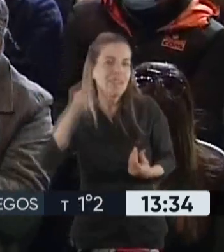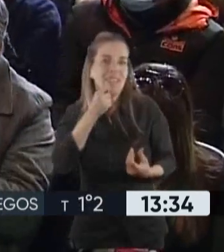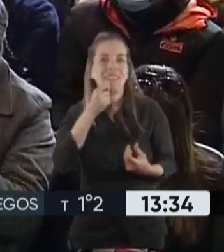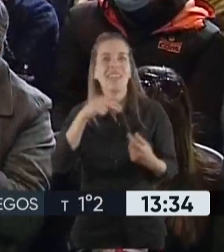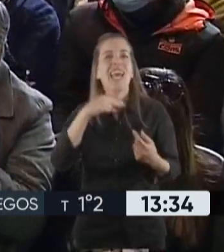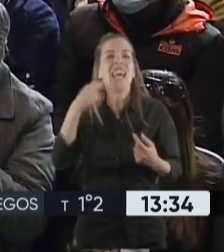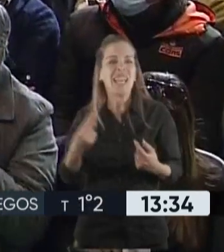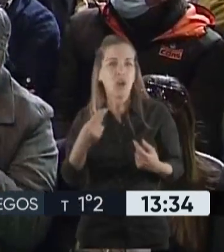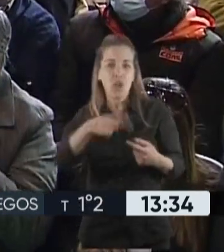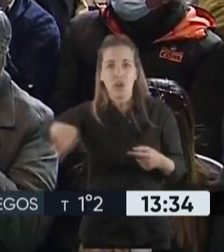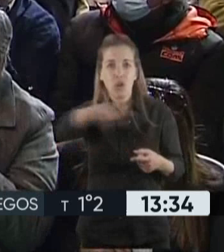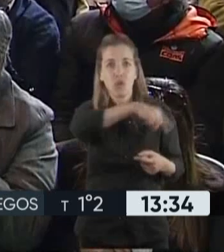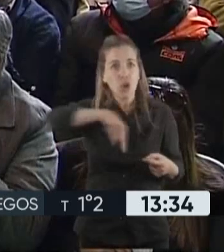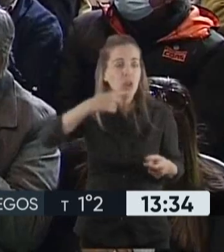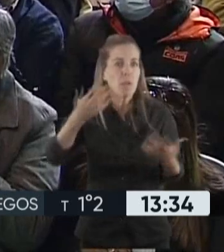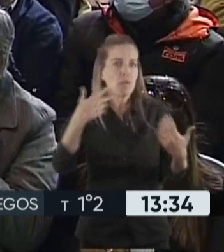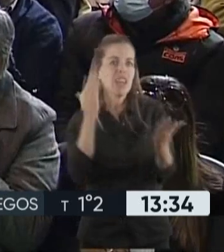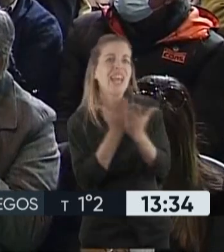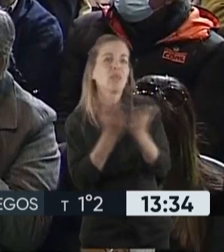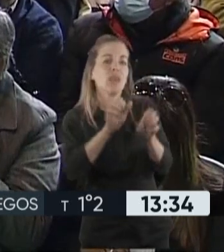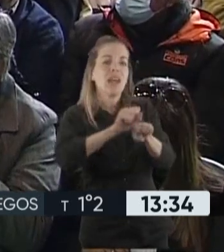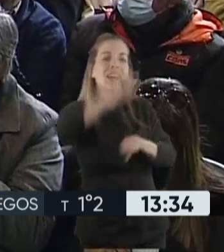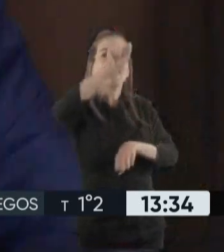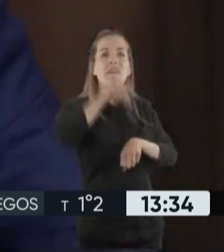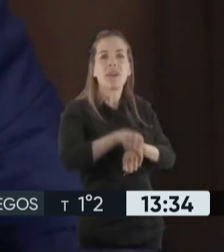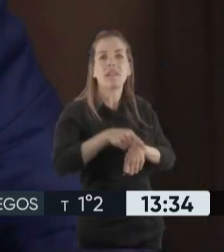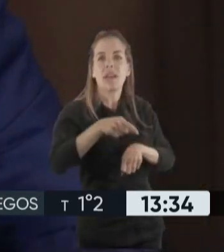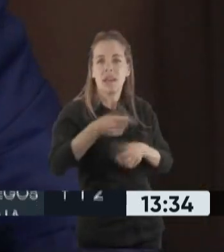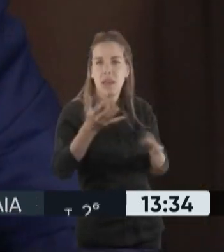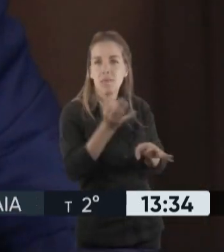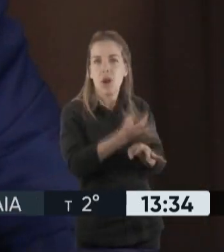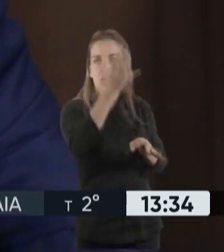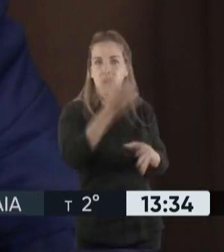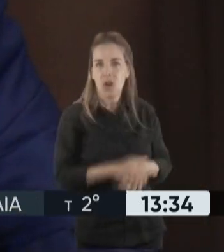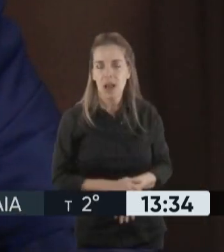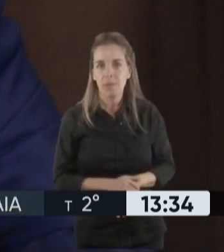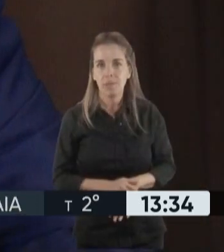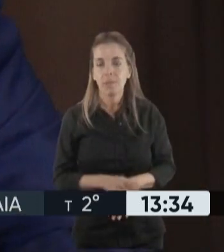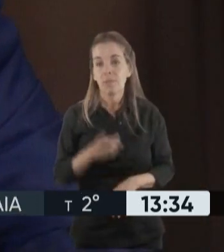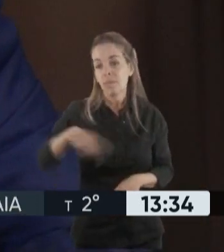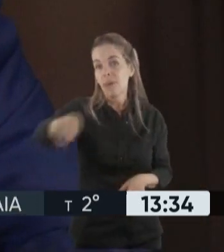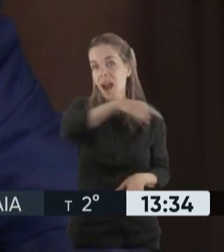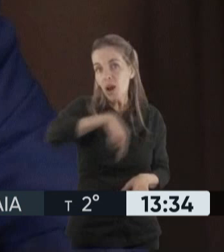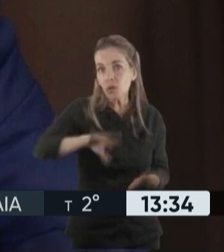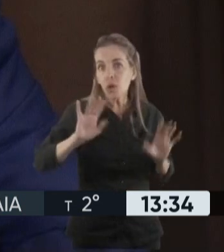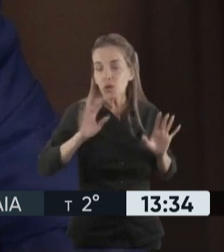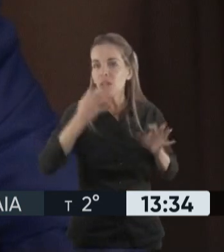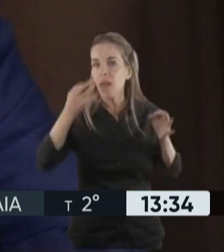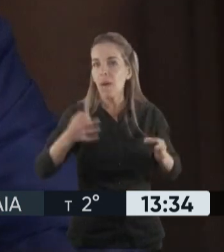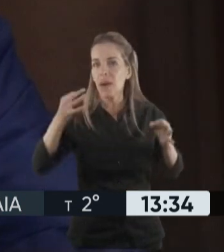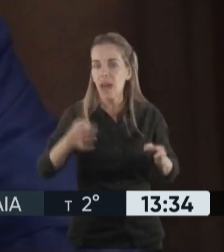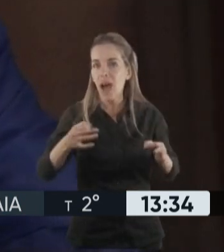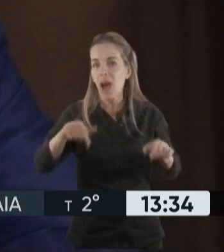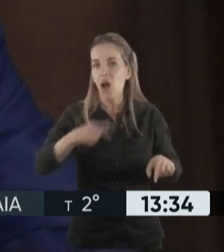en muchos argentinos y en muchas argentinas. Y para nosotros, la verdad, lo